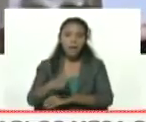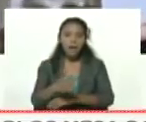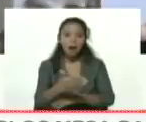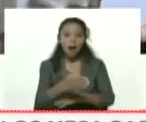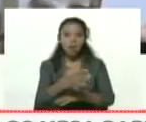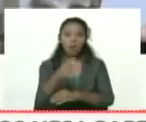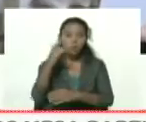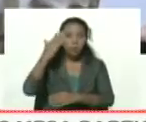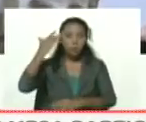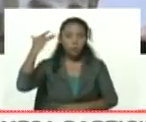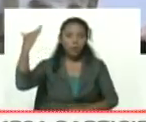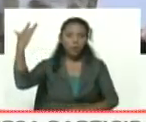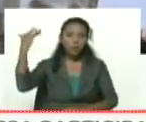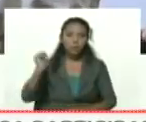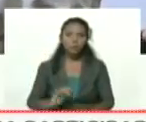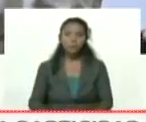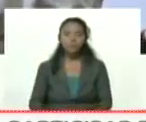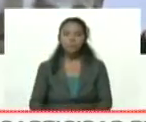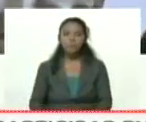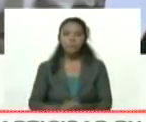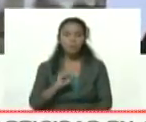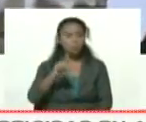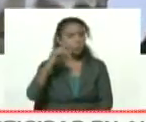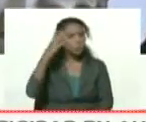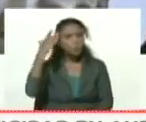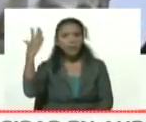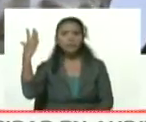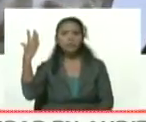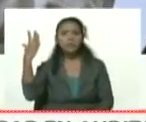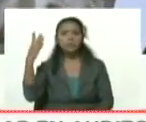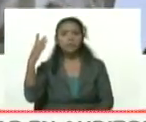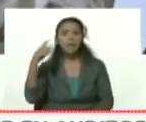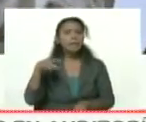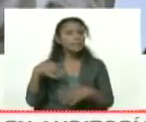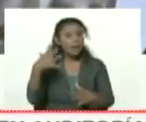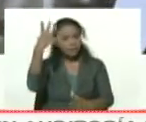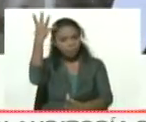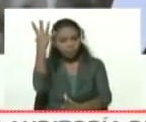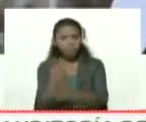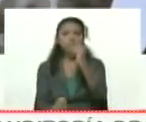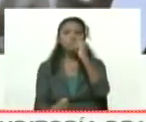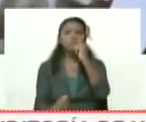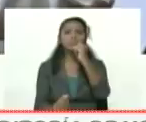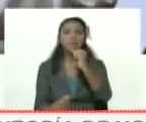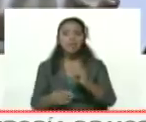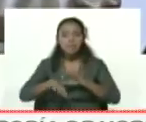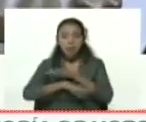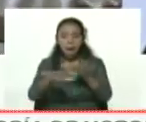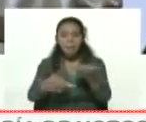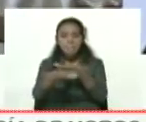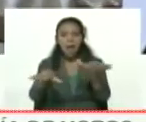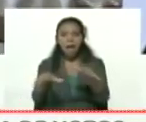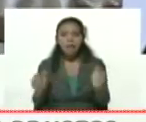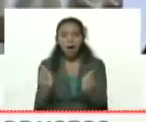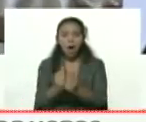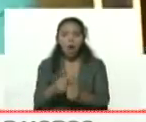sueños. Tus sueños que escaparon de las playas con